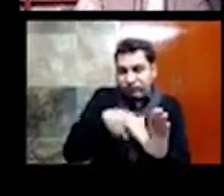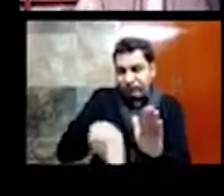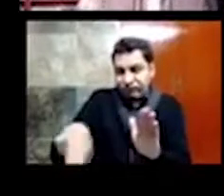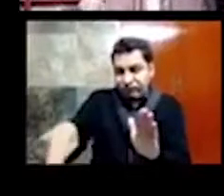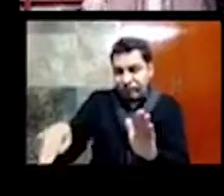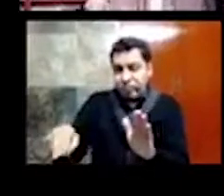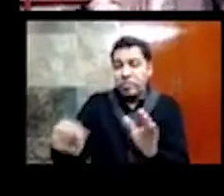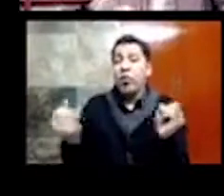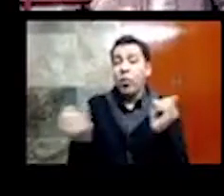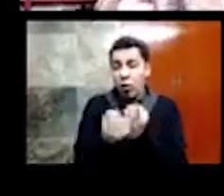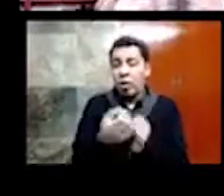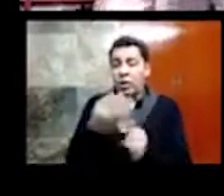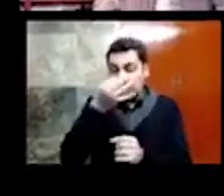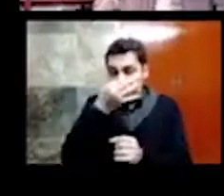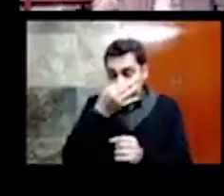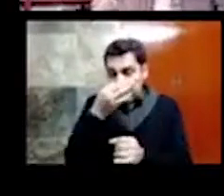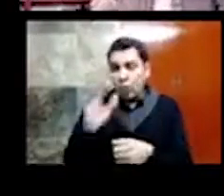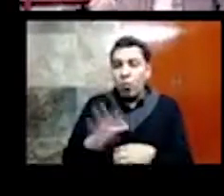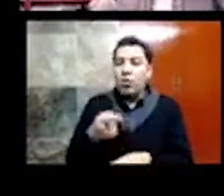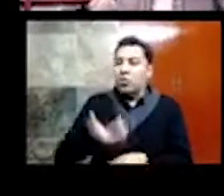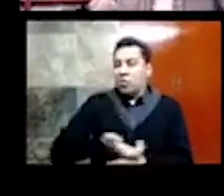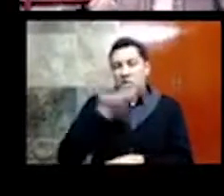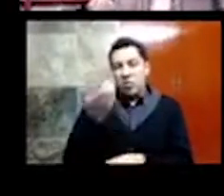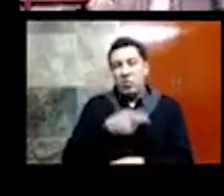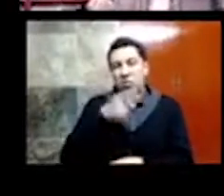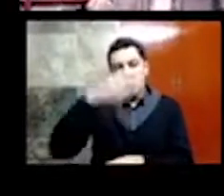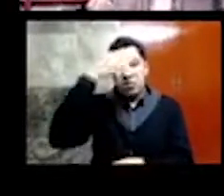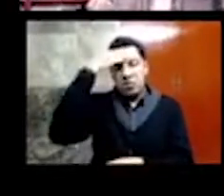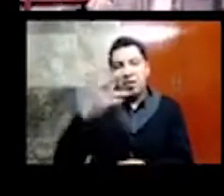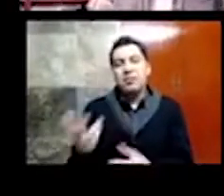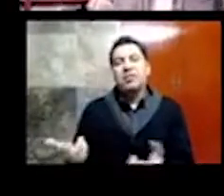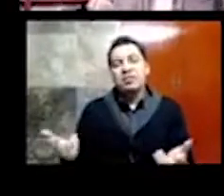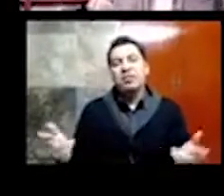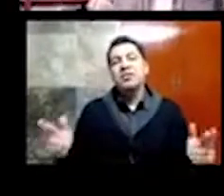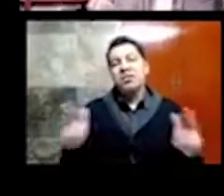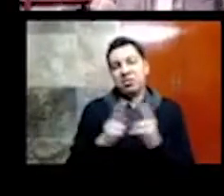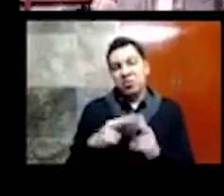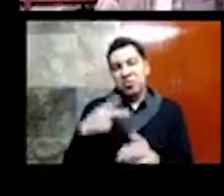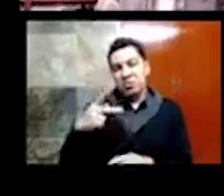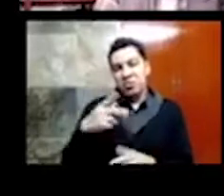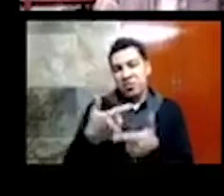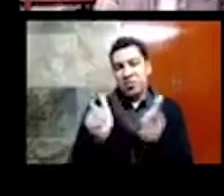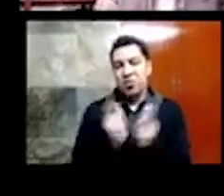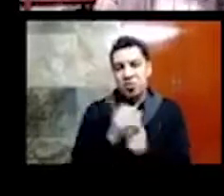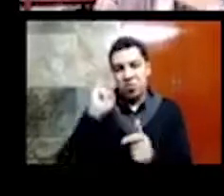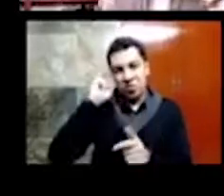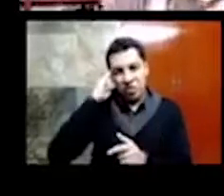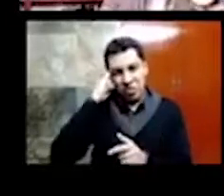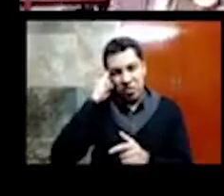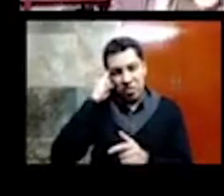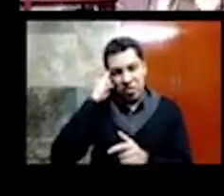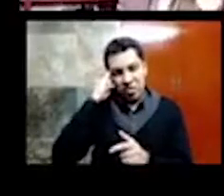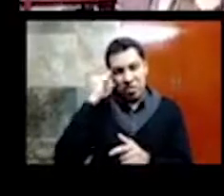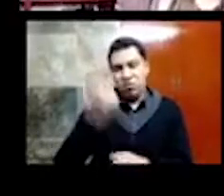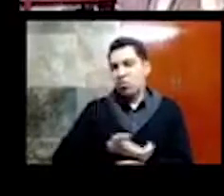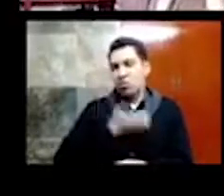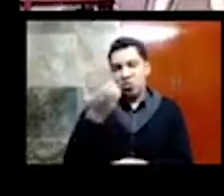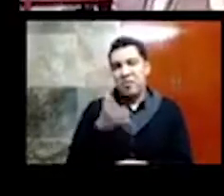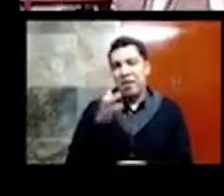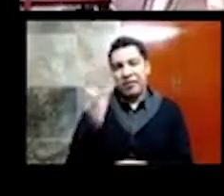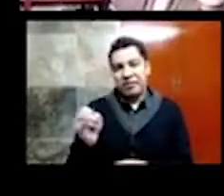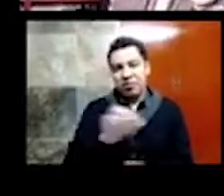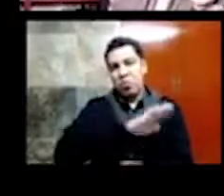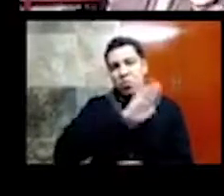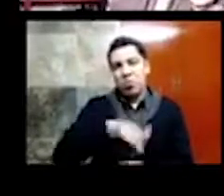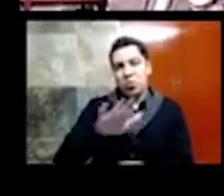de ceremonias y de rituales, como lo fue el Panteón Mexica, ¿verdad? No sé si contesté o me